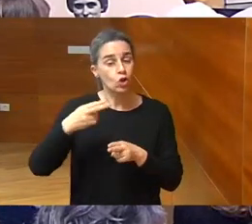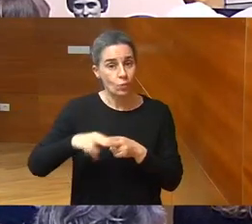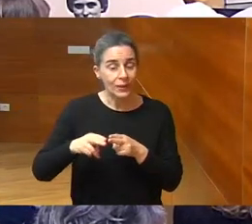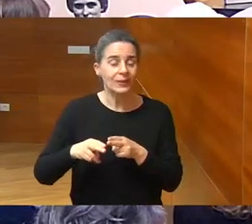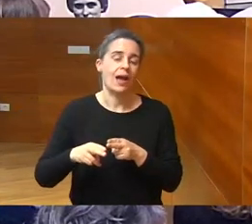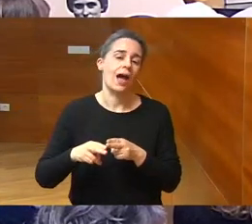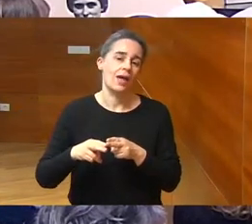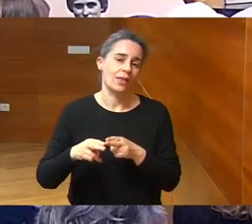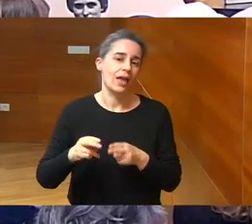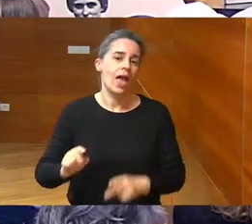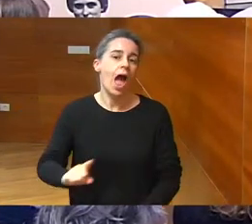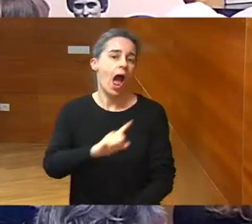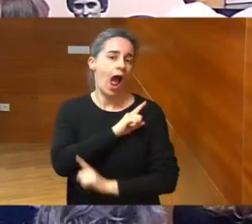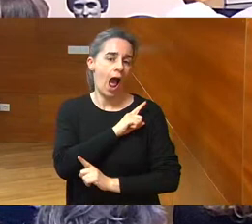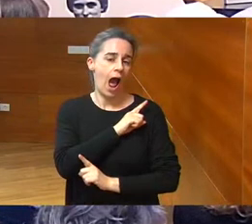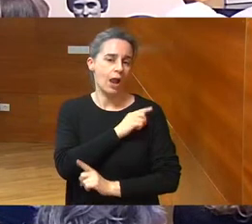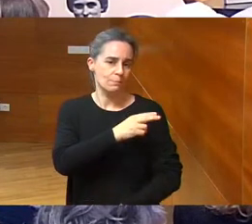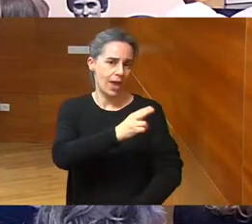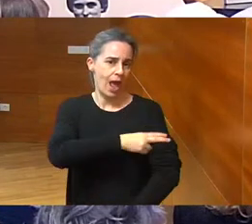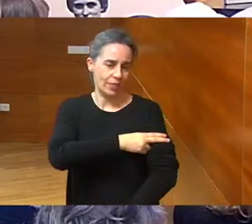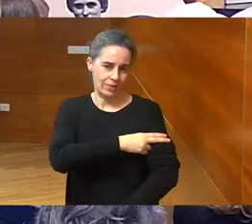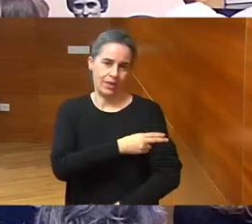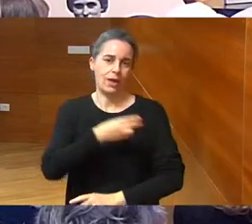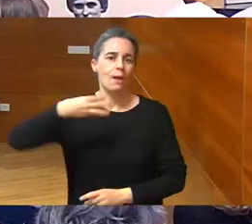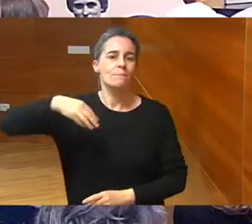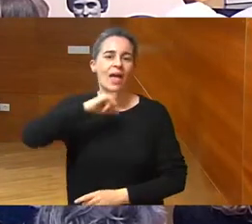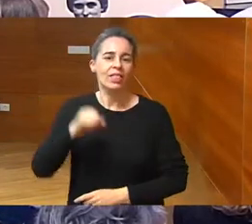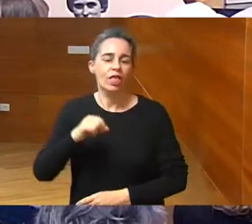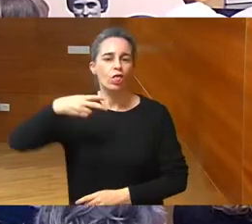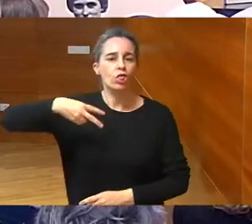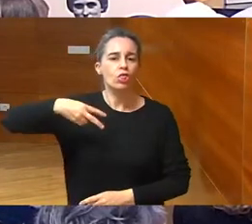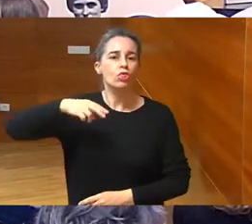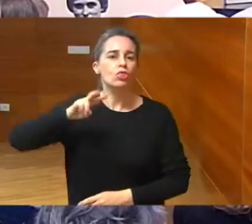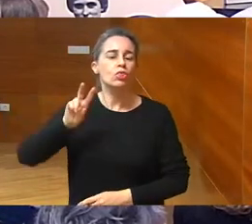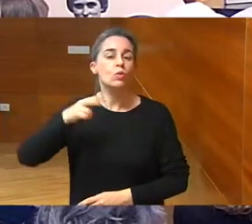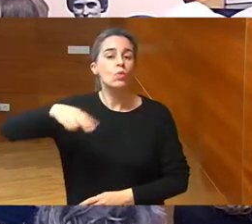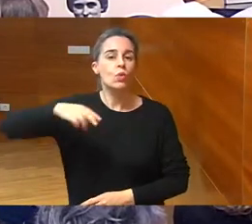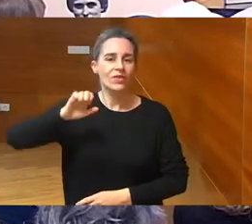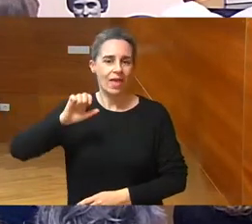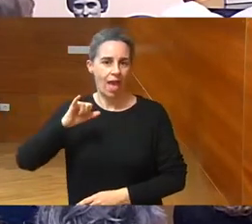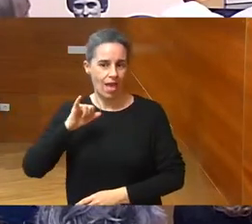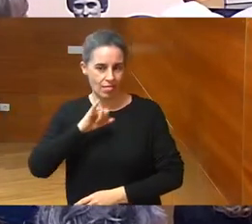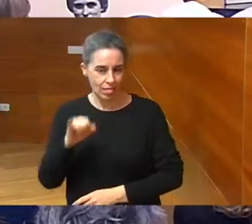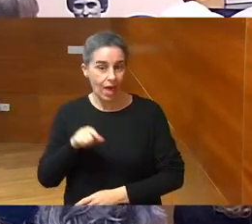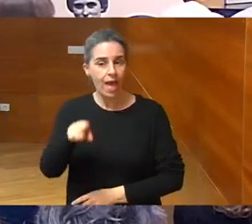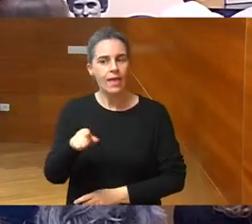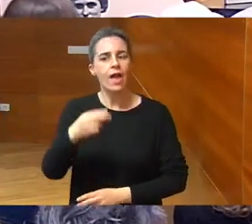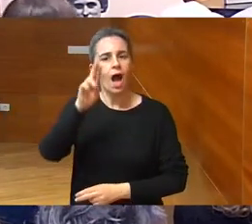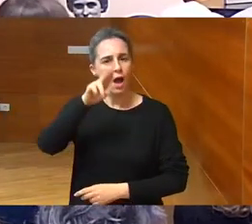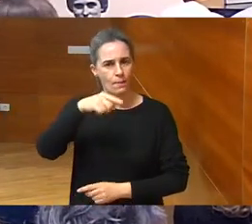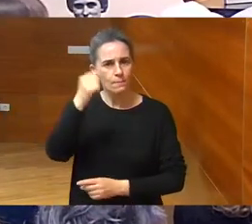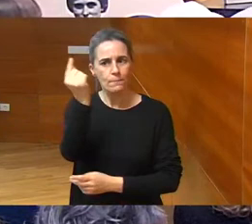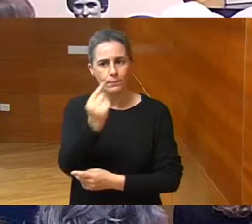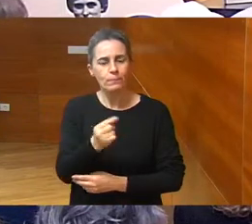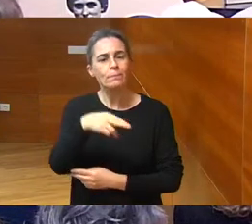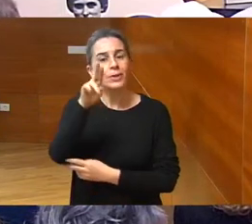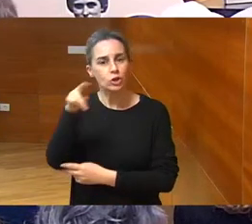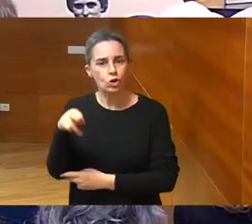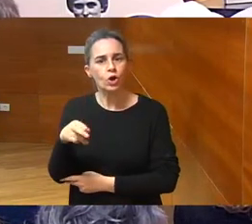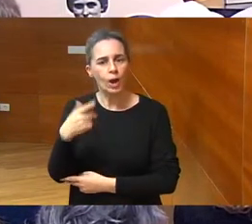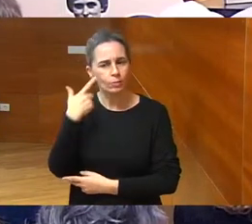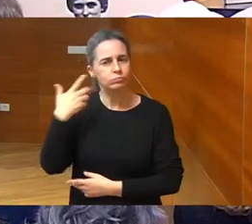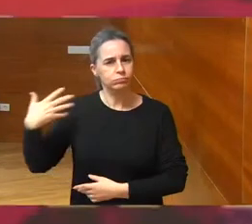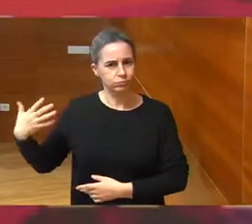Núñez que fue una pintora premiada y reconocida bueno reconocida concepto reconocimiento pero fue